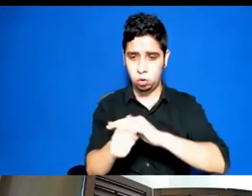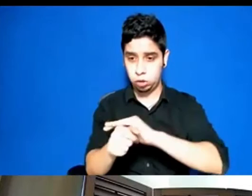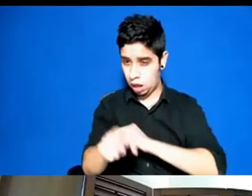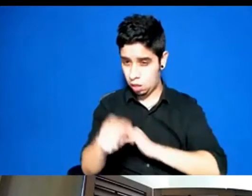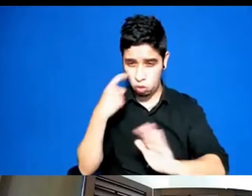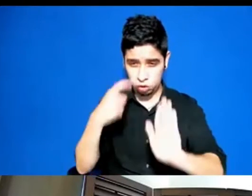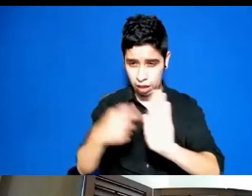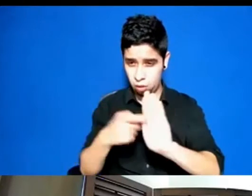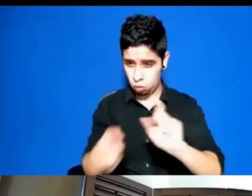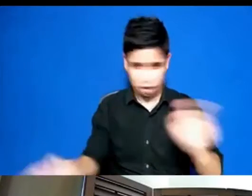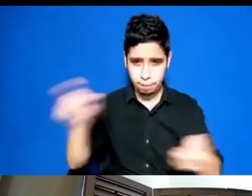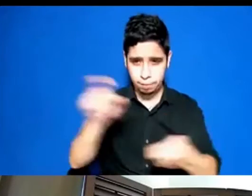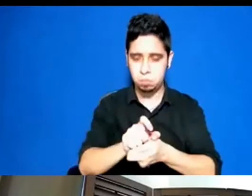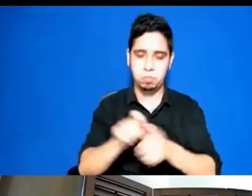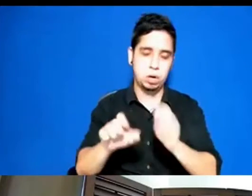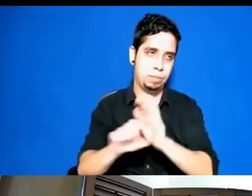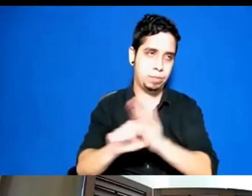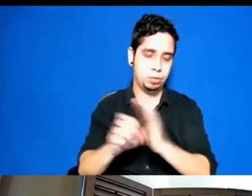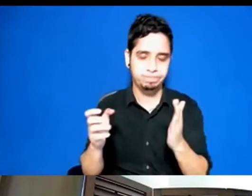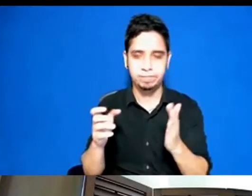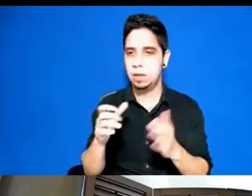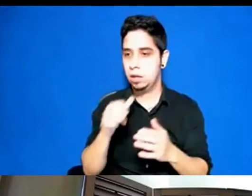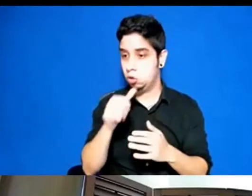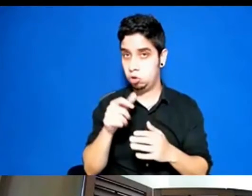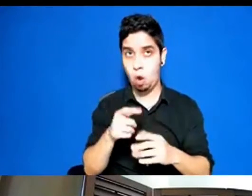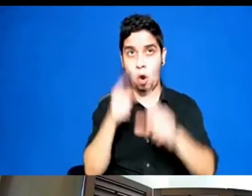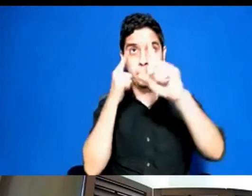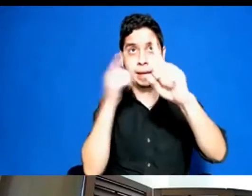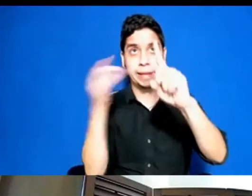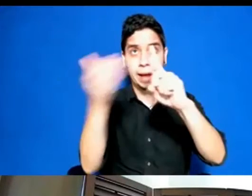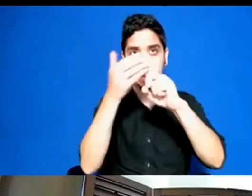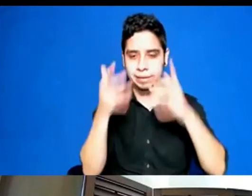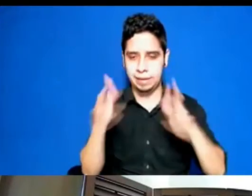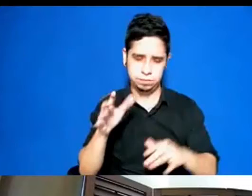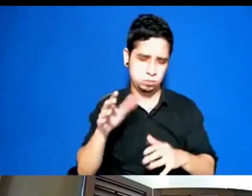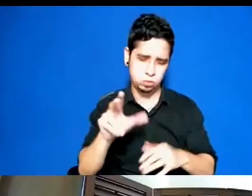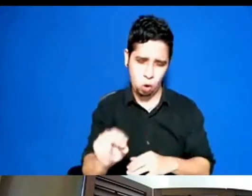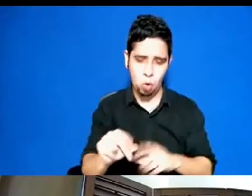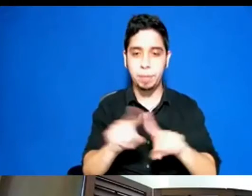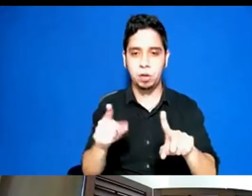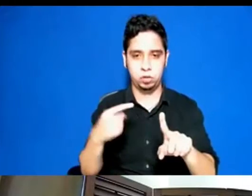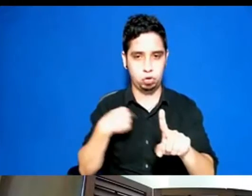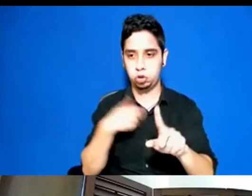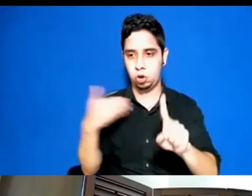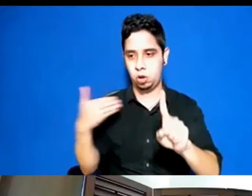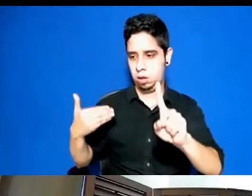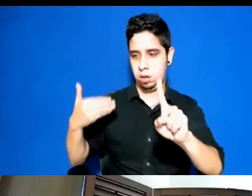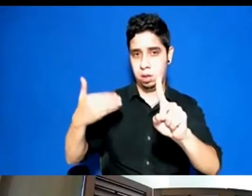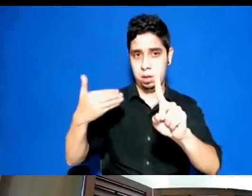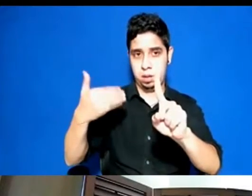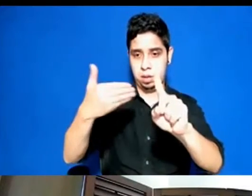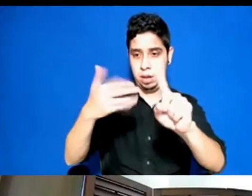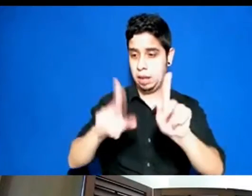no que sea que ya hayamos llegado a la meta, pero sí, si nos vamos acercando en términos de la